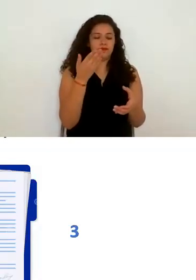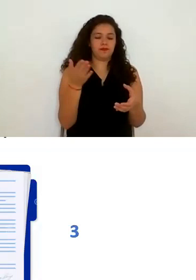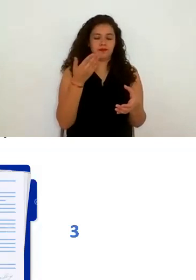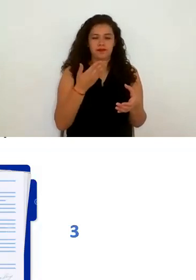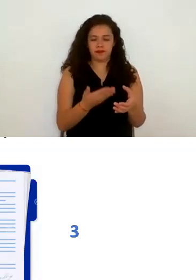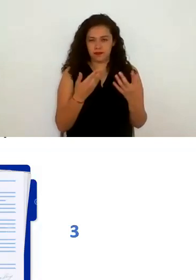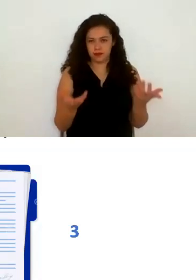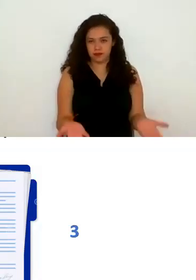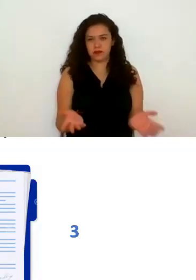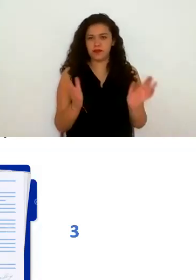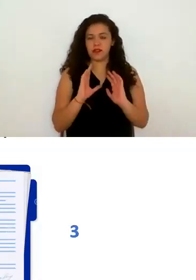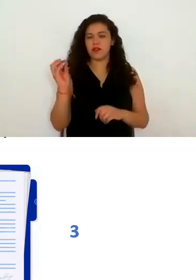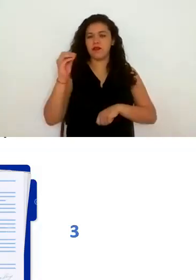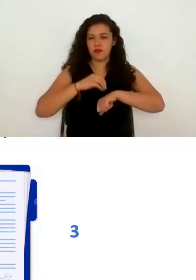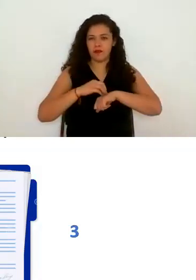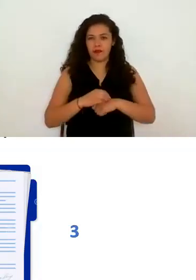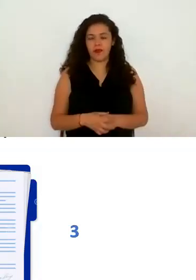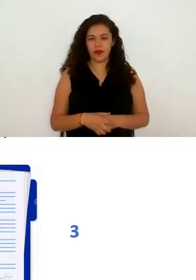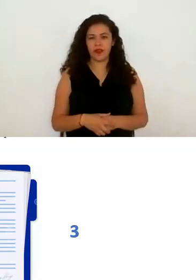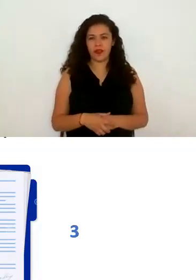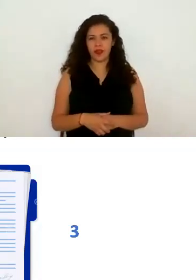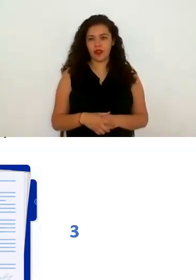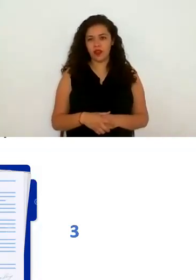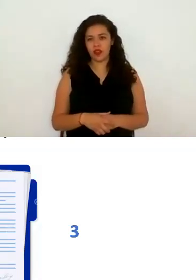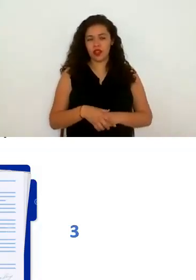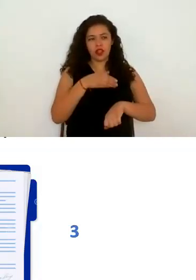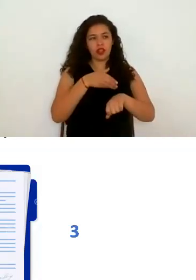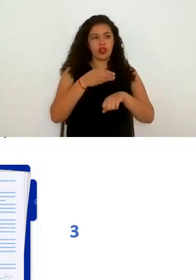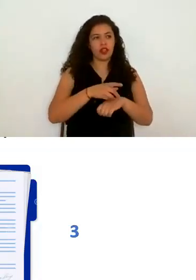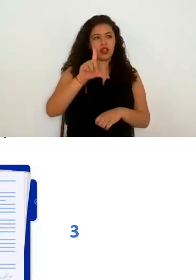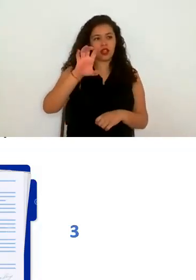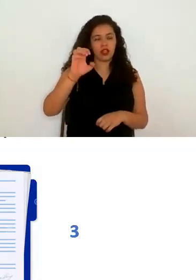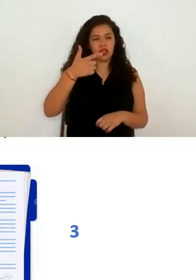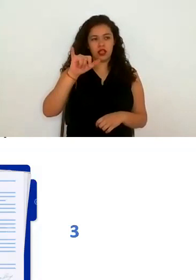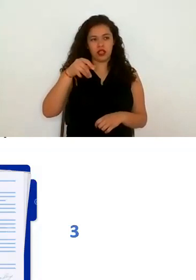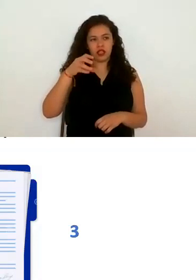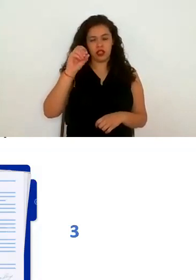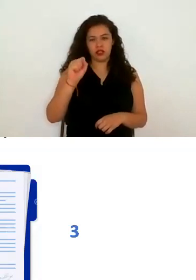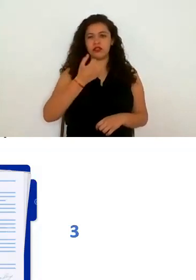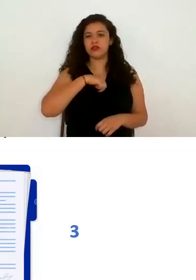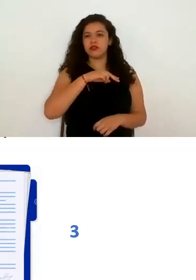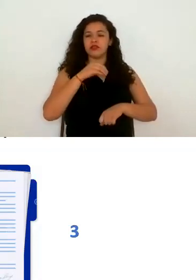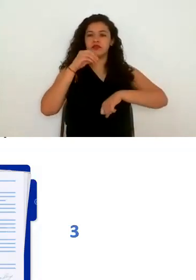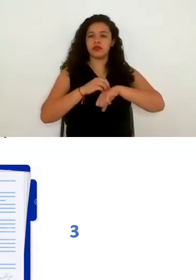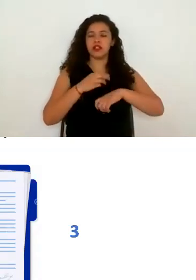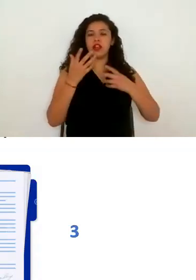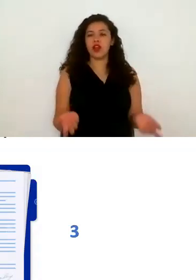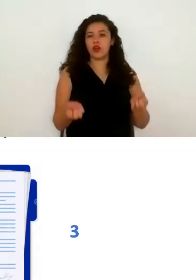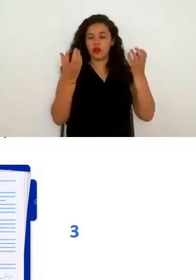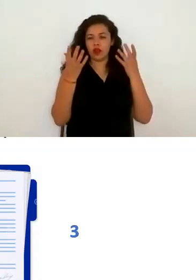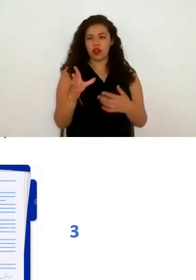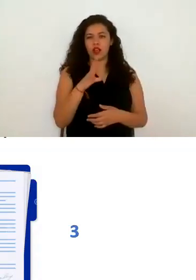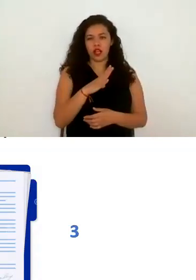agregar un campo que se llame número de legajos y señalar de cuántos legajos se